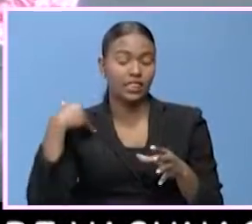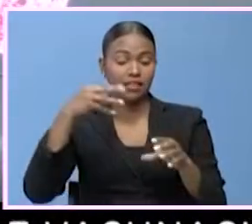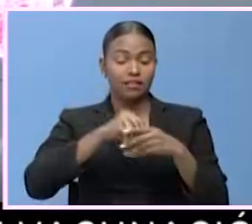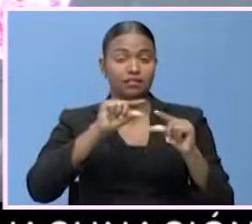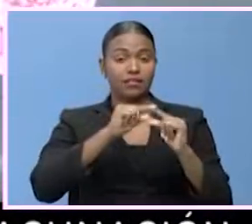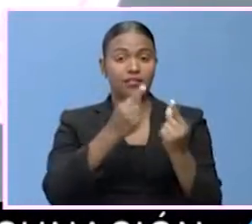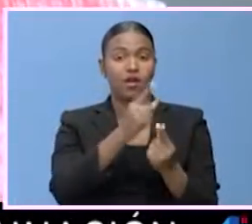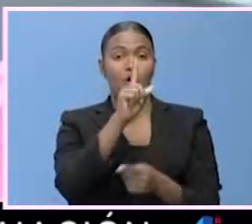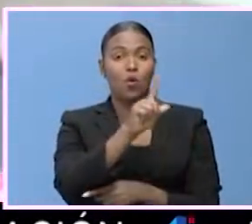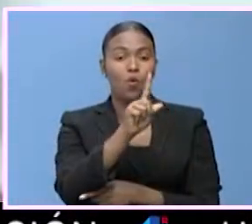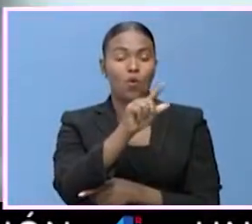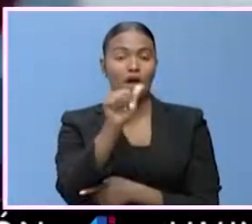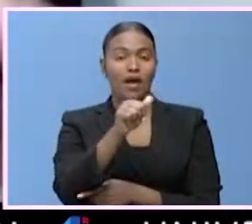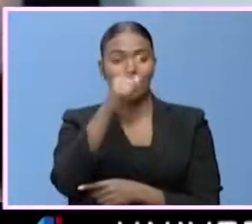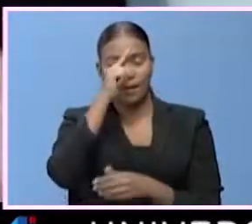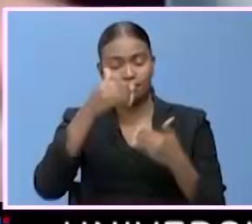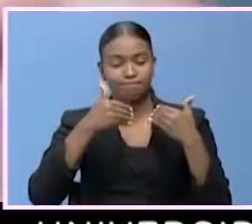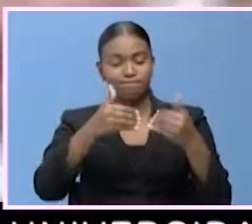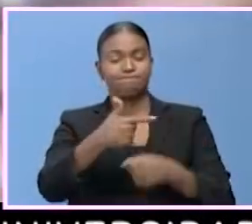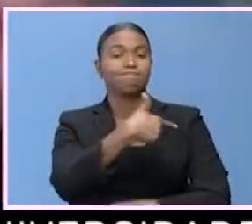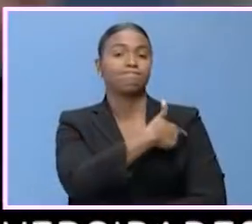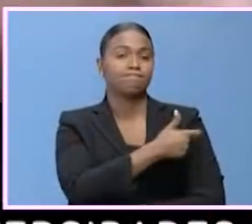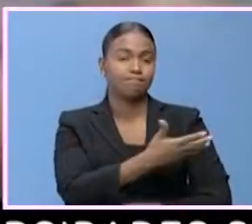del plan de inmunización.